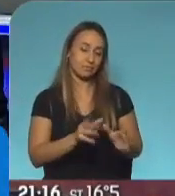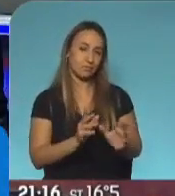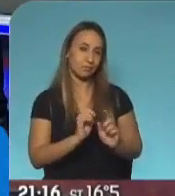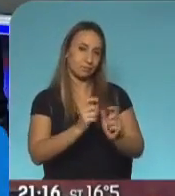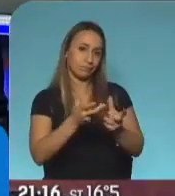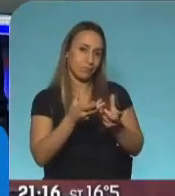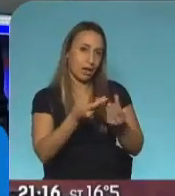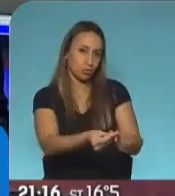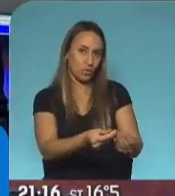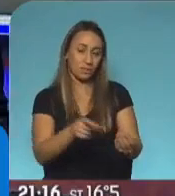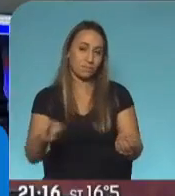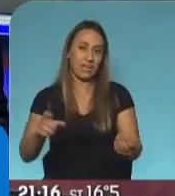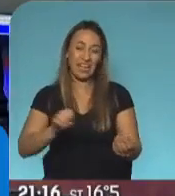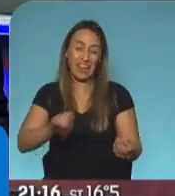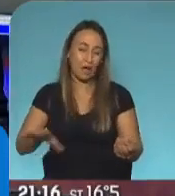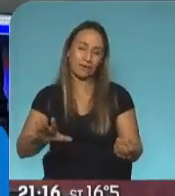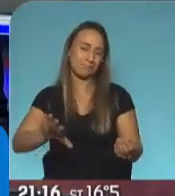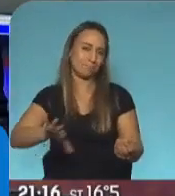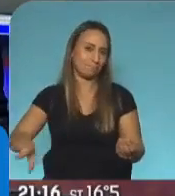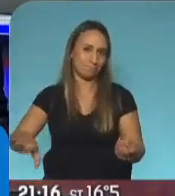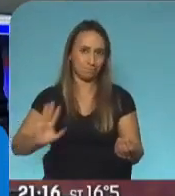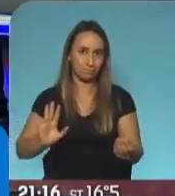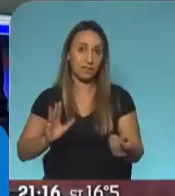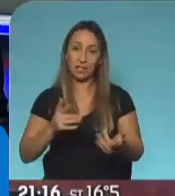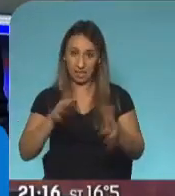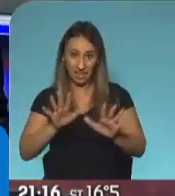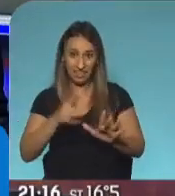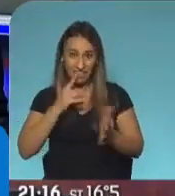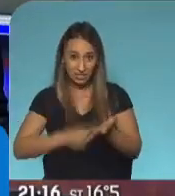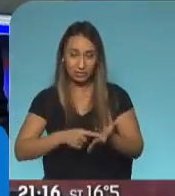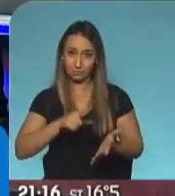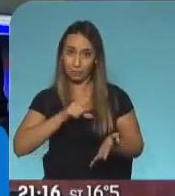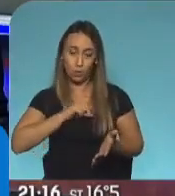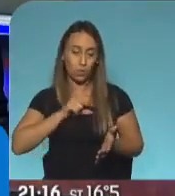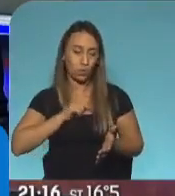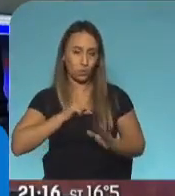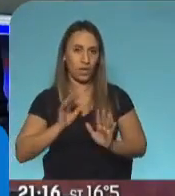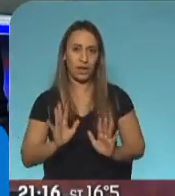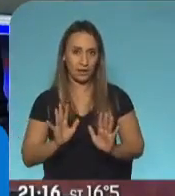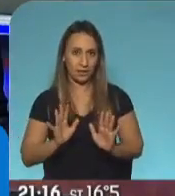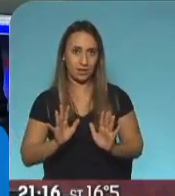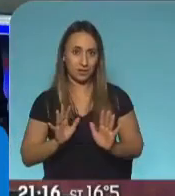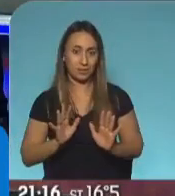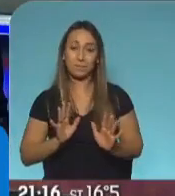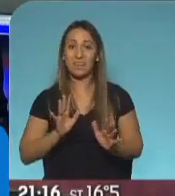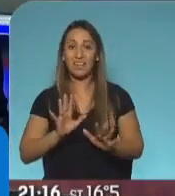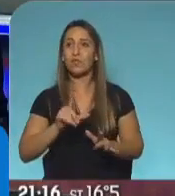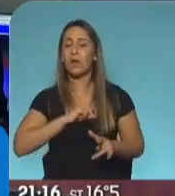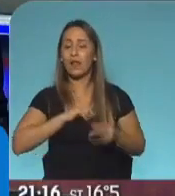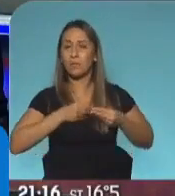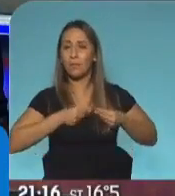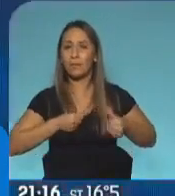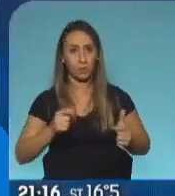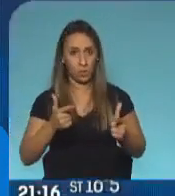muchas veces eso duele bastante duele demasiado sigue doliendo el portado la vida de valderas dura toda la vida del día